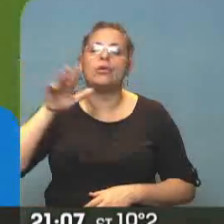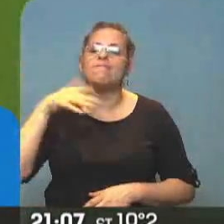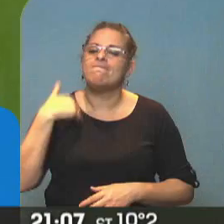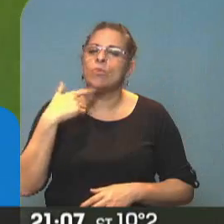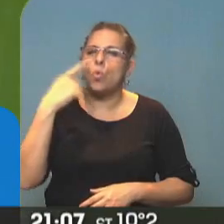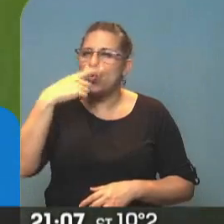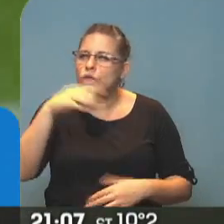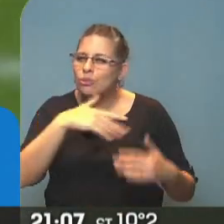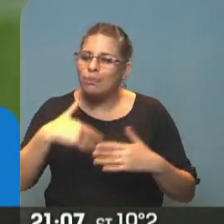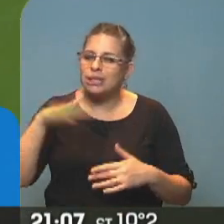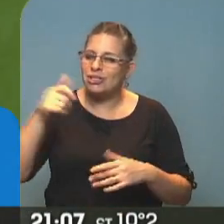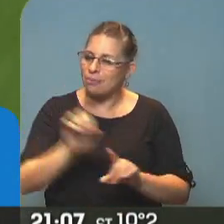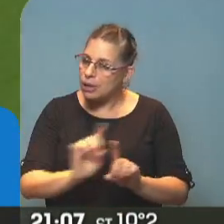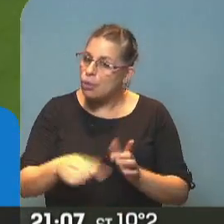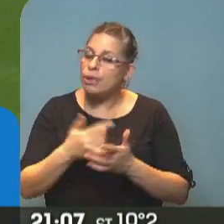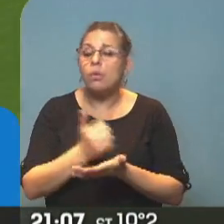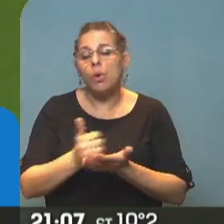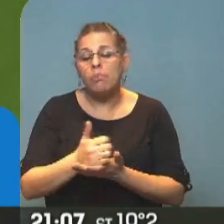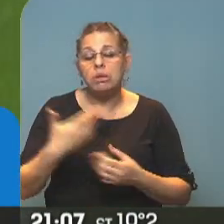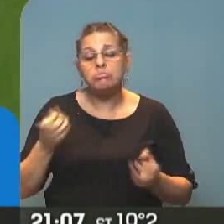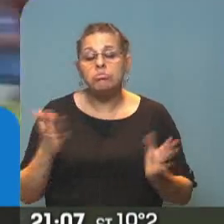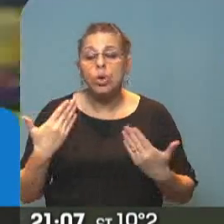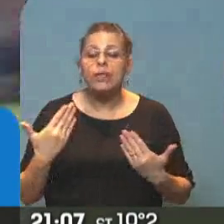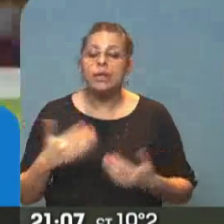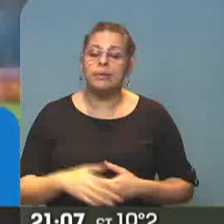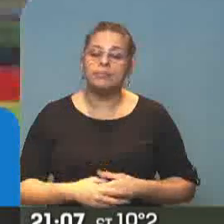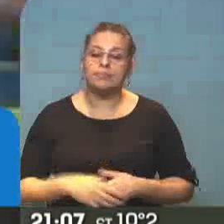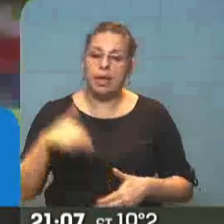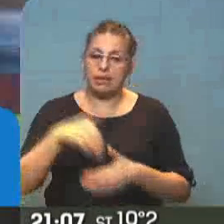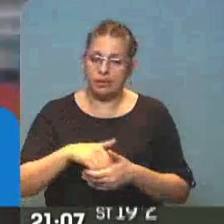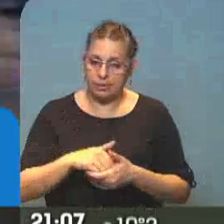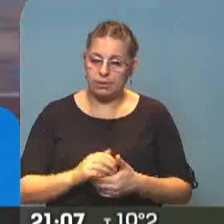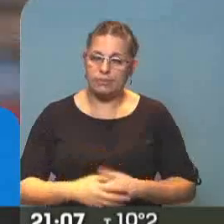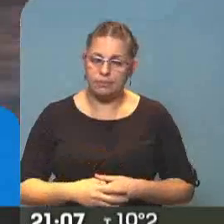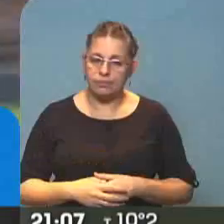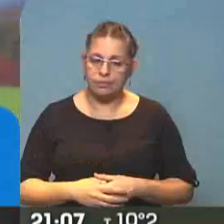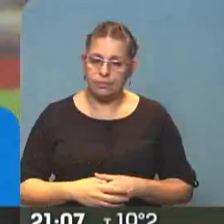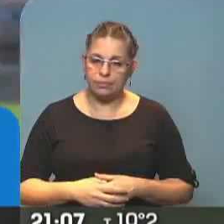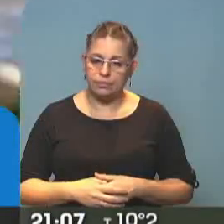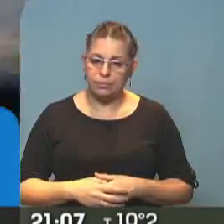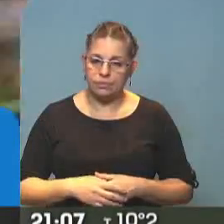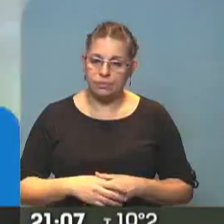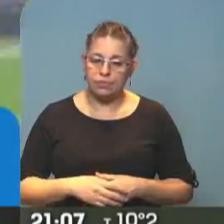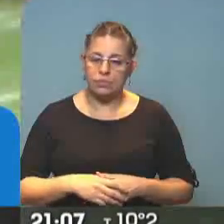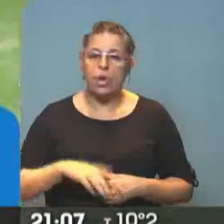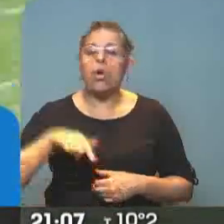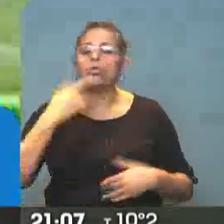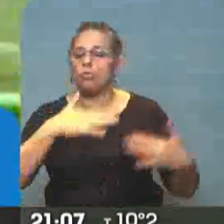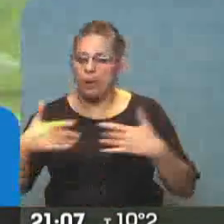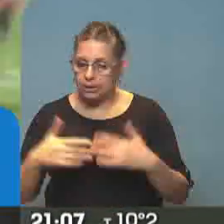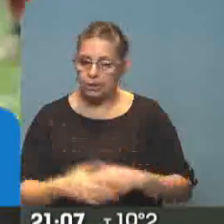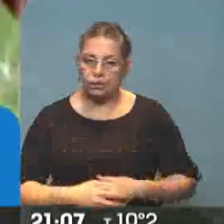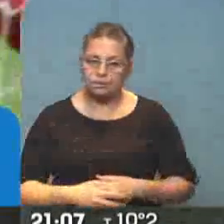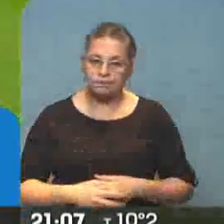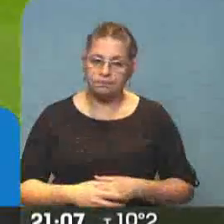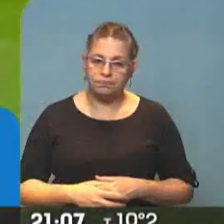pero esperando su chance, obviamente, de poder estar obviamente presente para el resto de los partidos. Sí que